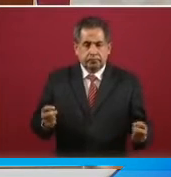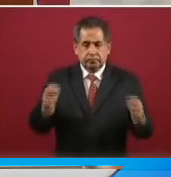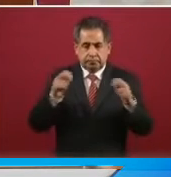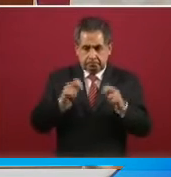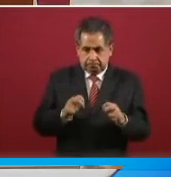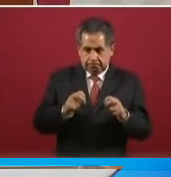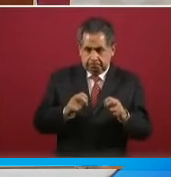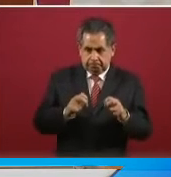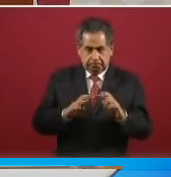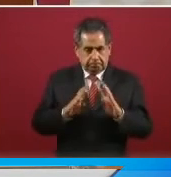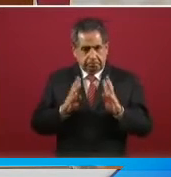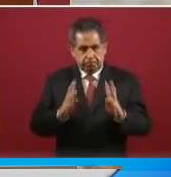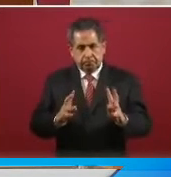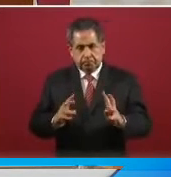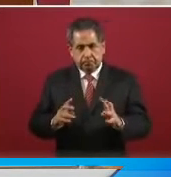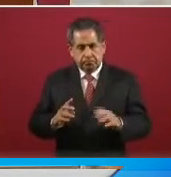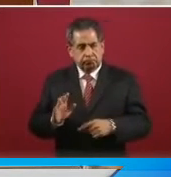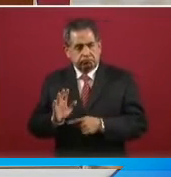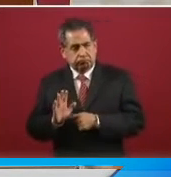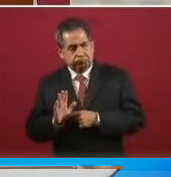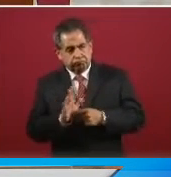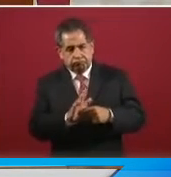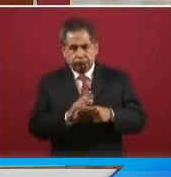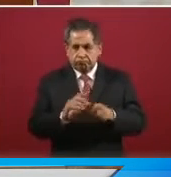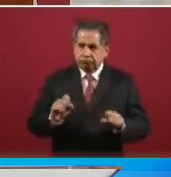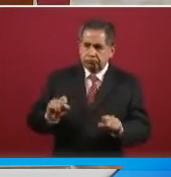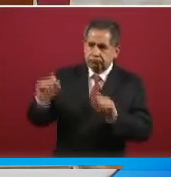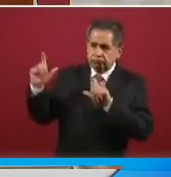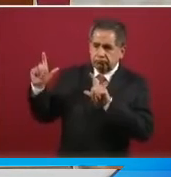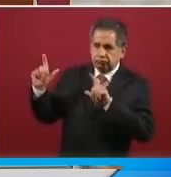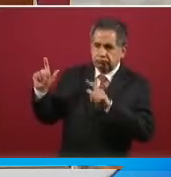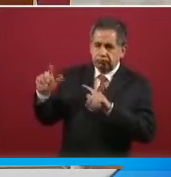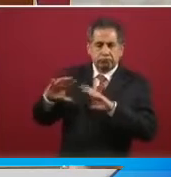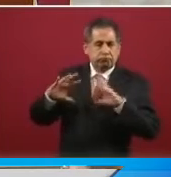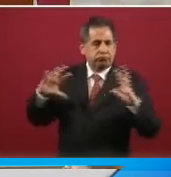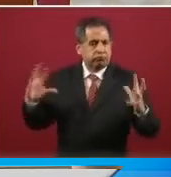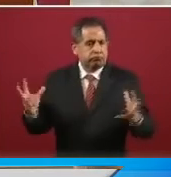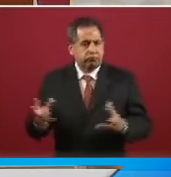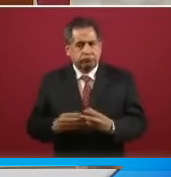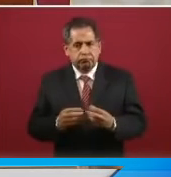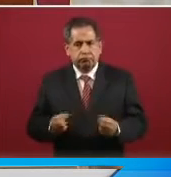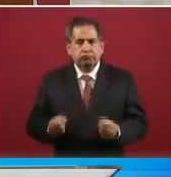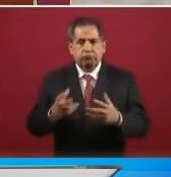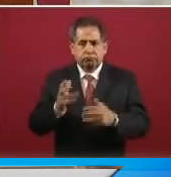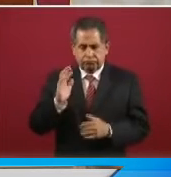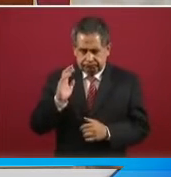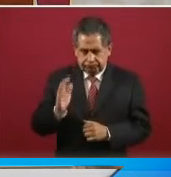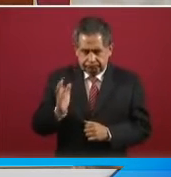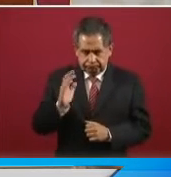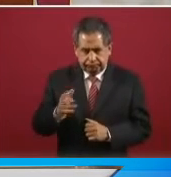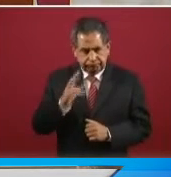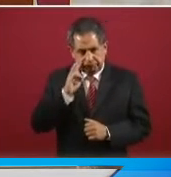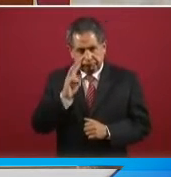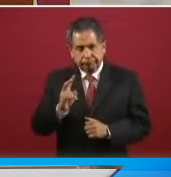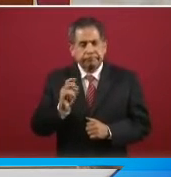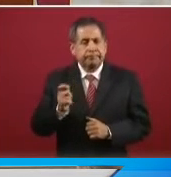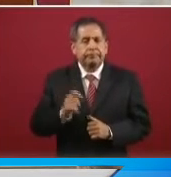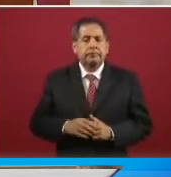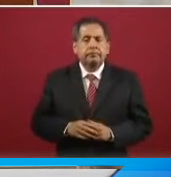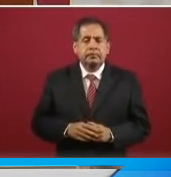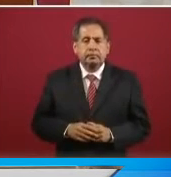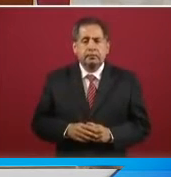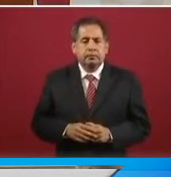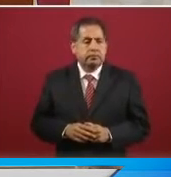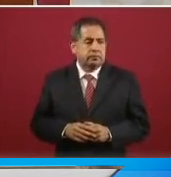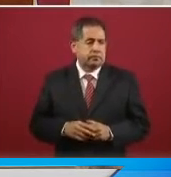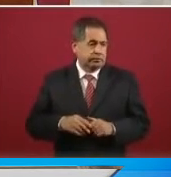canciller destaca que se realizó un avance muy importante para atemperar el fenómeno migratorio. Se logró una disminución del 57%, por lo que